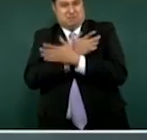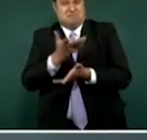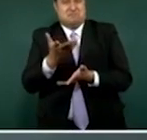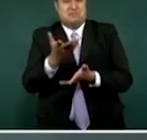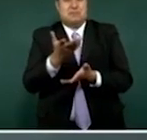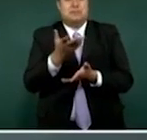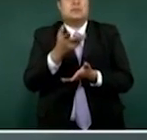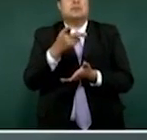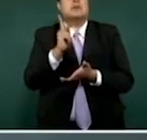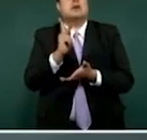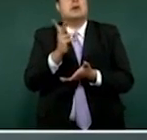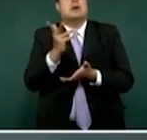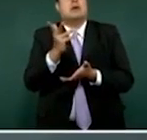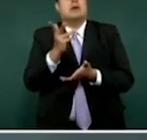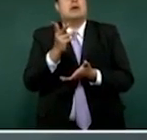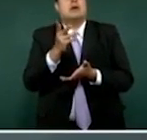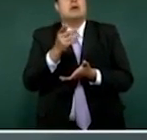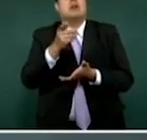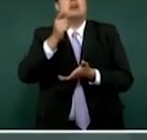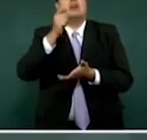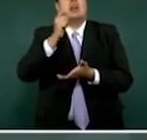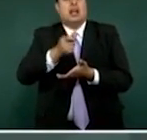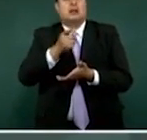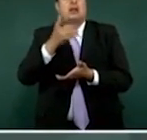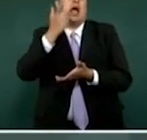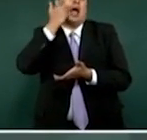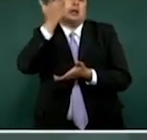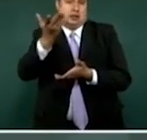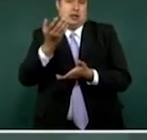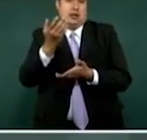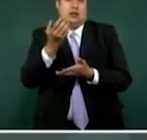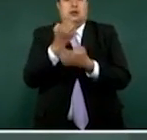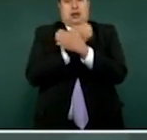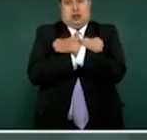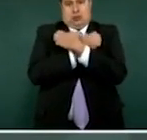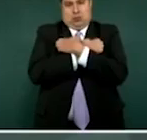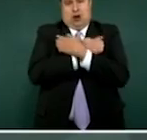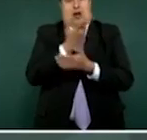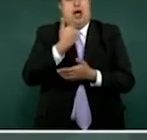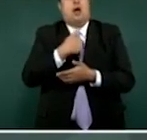era avanzar en la privatización de la educación.